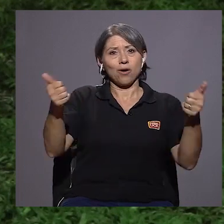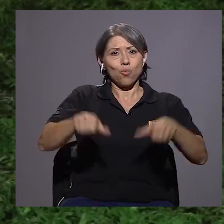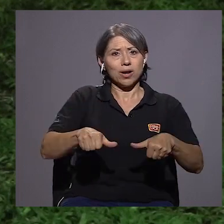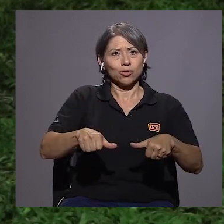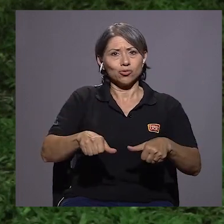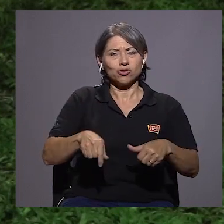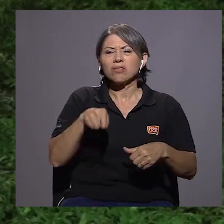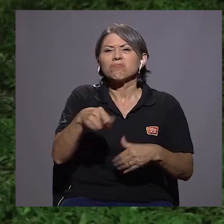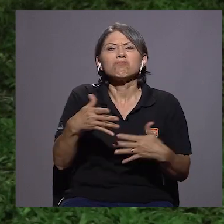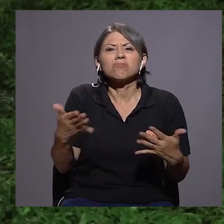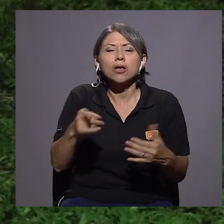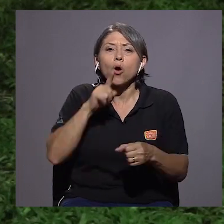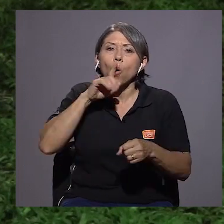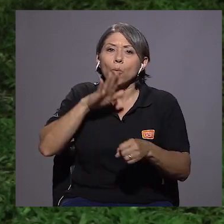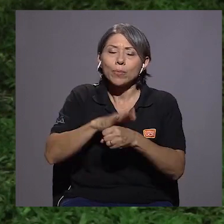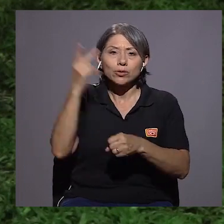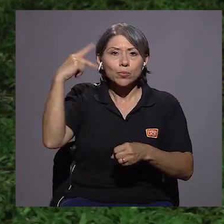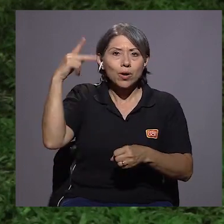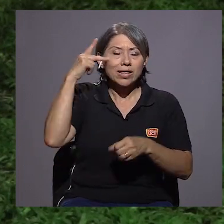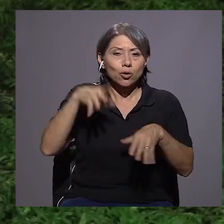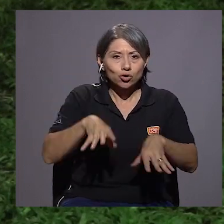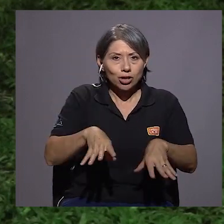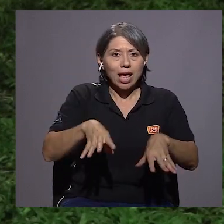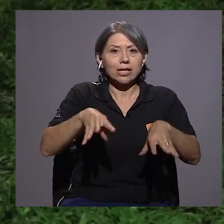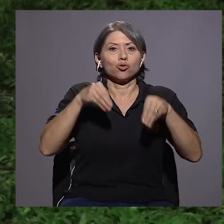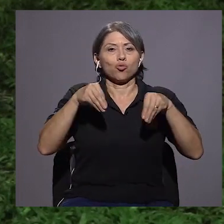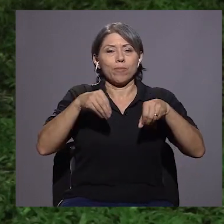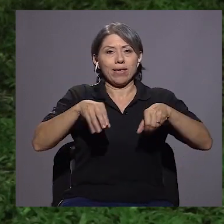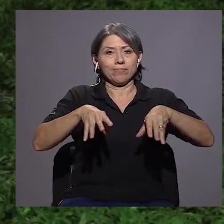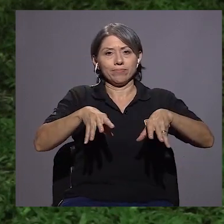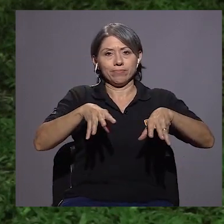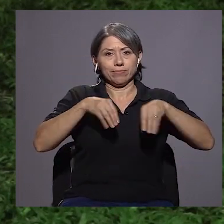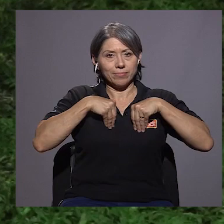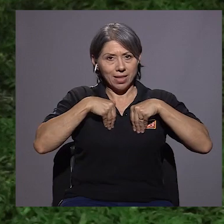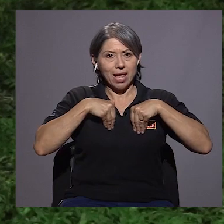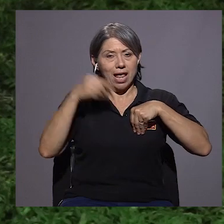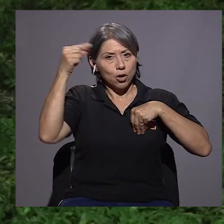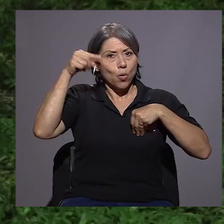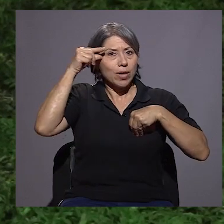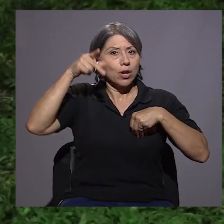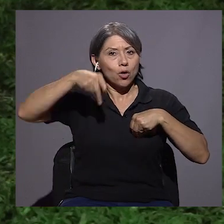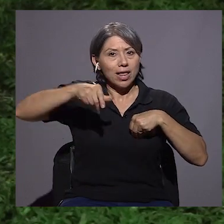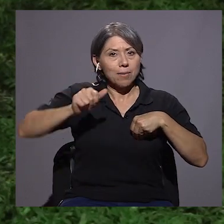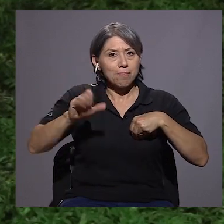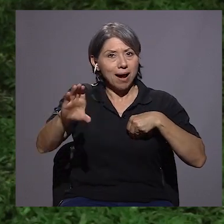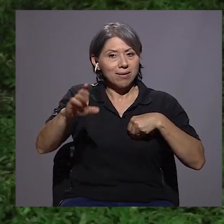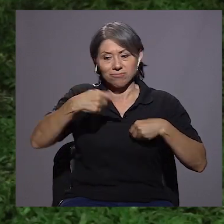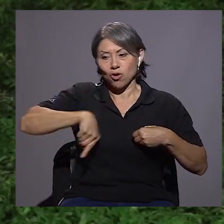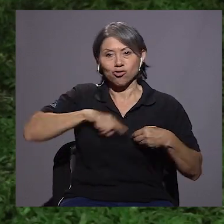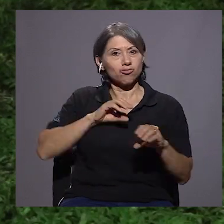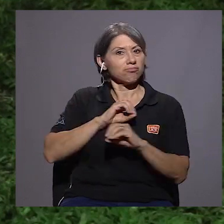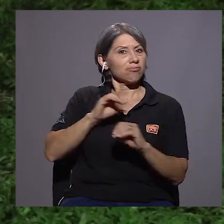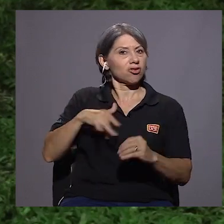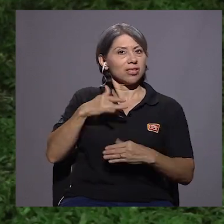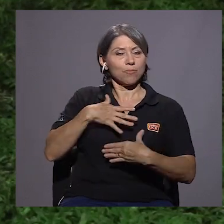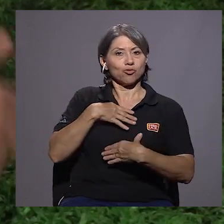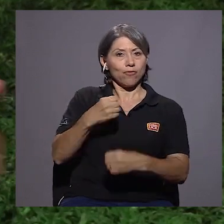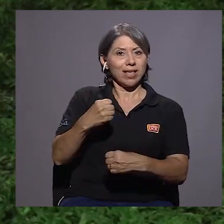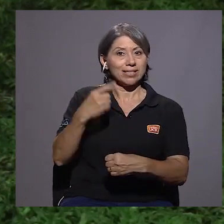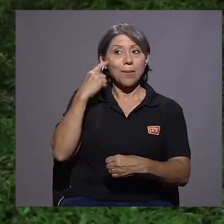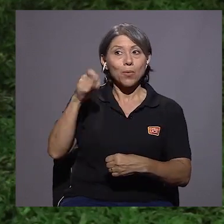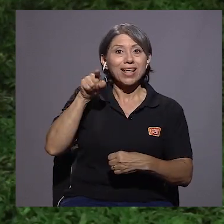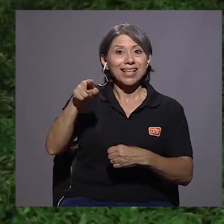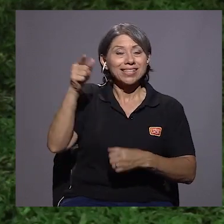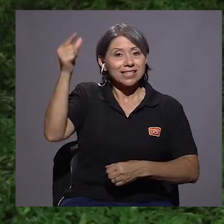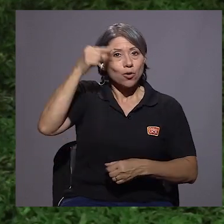Básicamente son compromisos políticos que asume el gobierno del PAC, del cual no tenemos ninguna confianza, ¿verdad? Porque básicamente